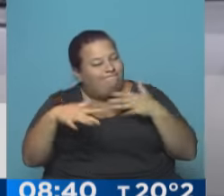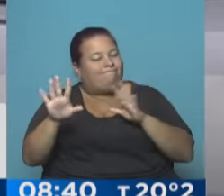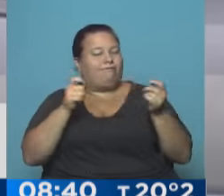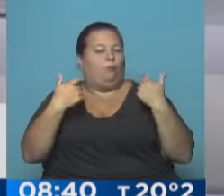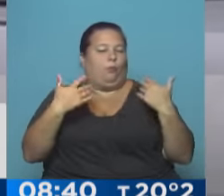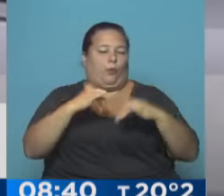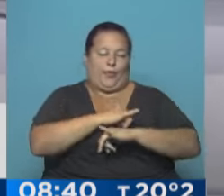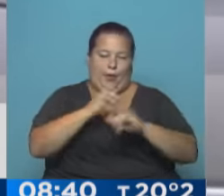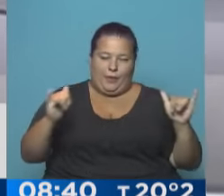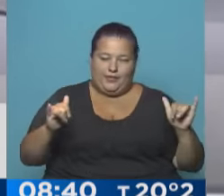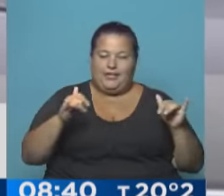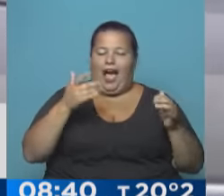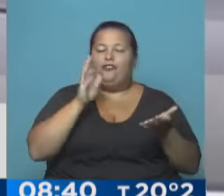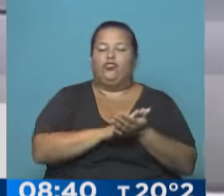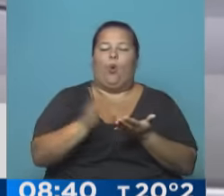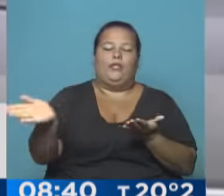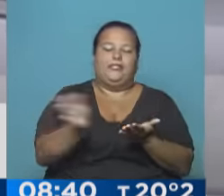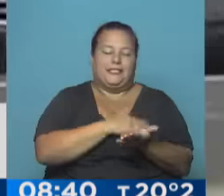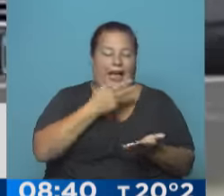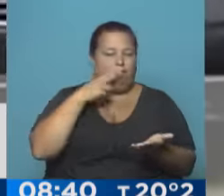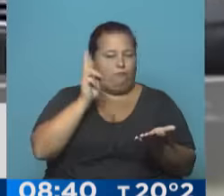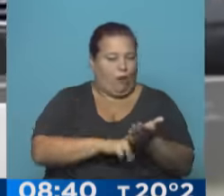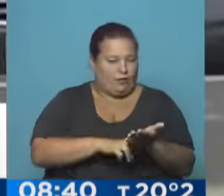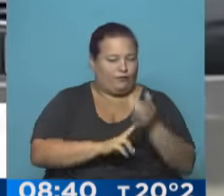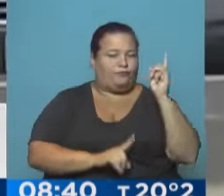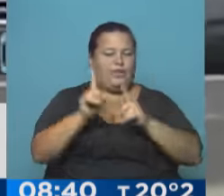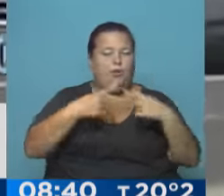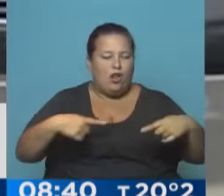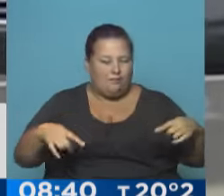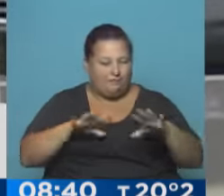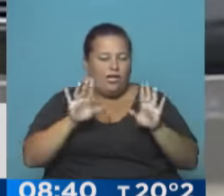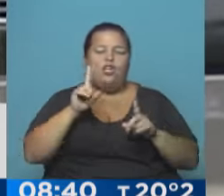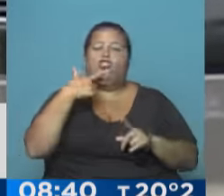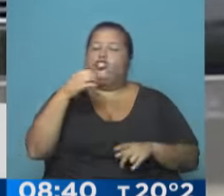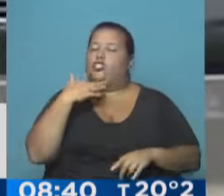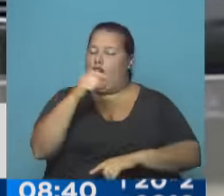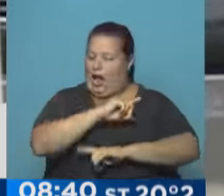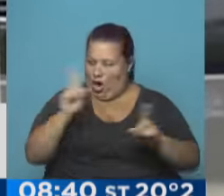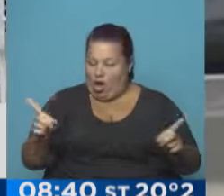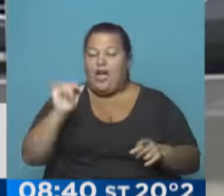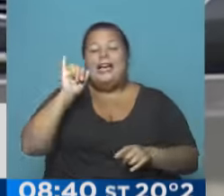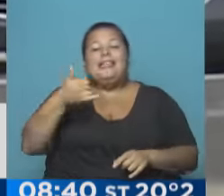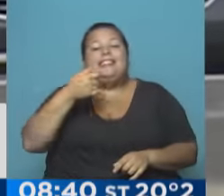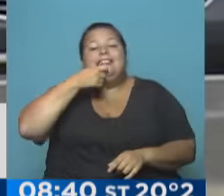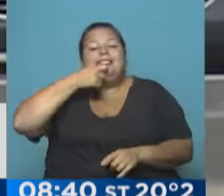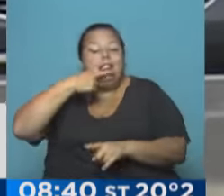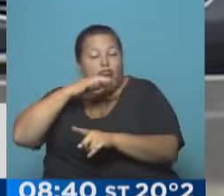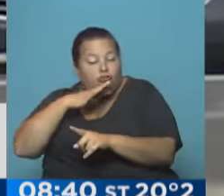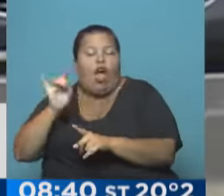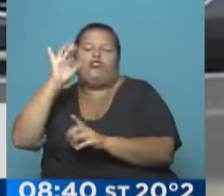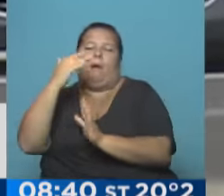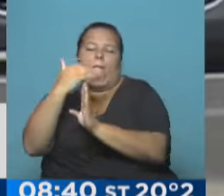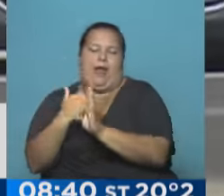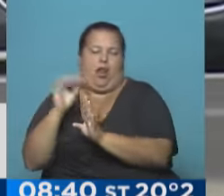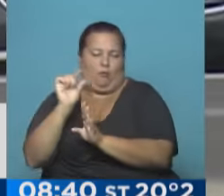que podría anunciarse justamente la eliminación de las retenciones a algunos cereales, no a la soja. Si hay a la soja, sería una disminución